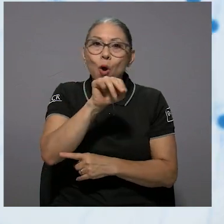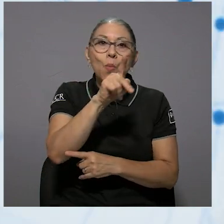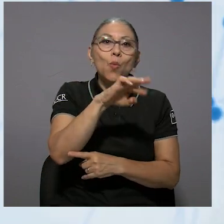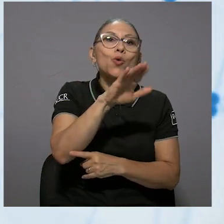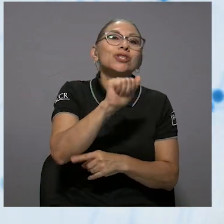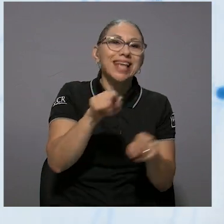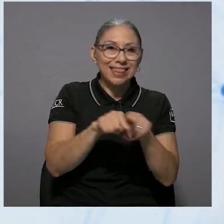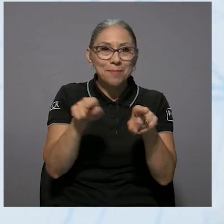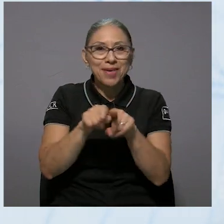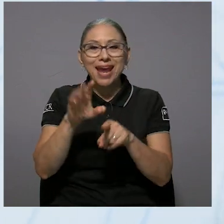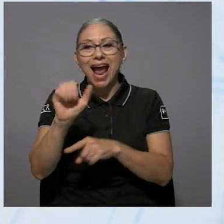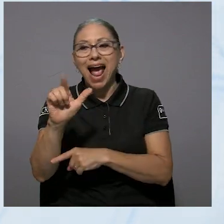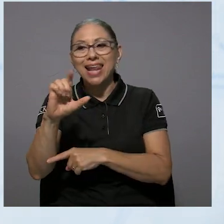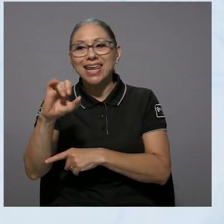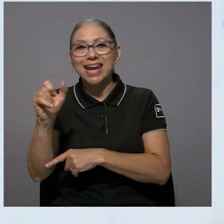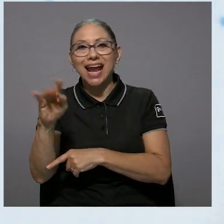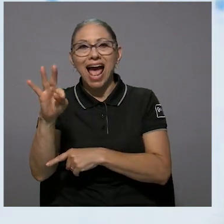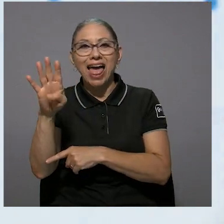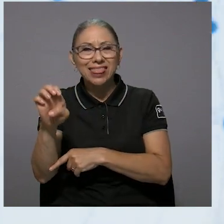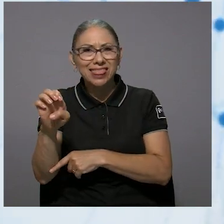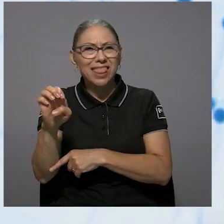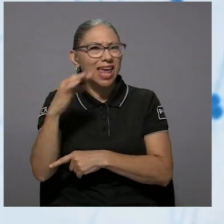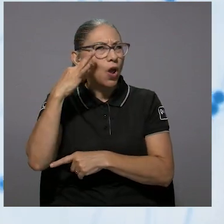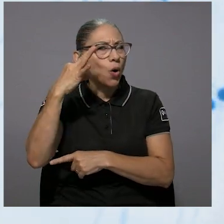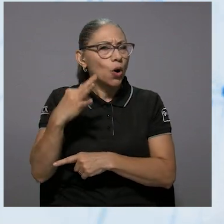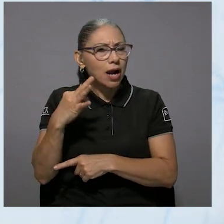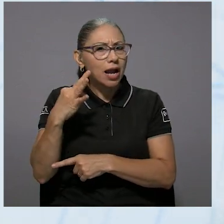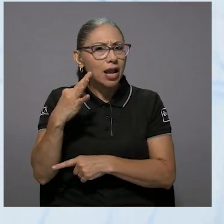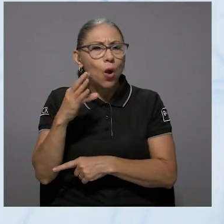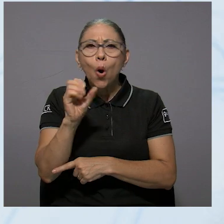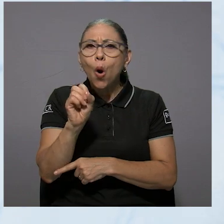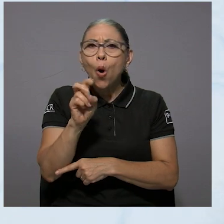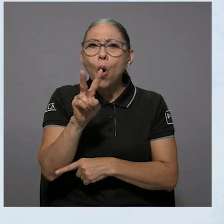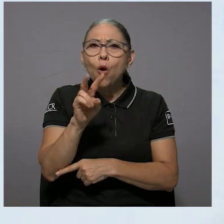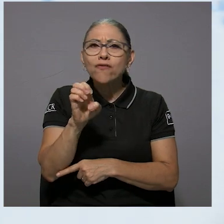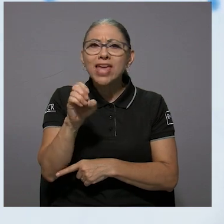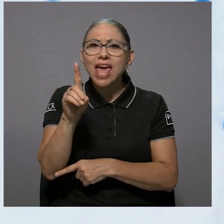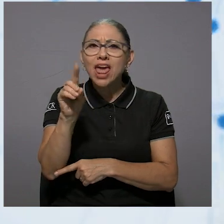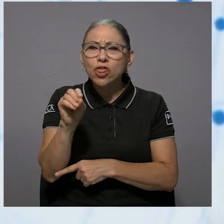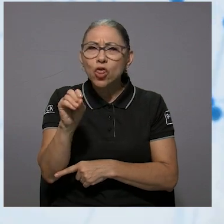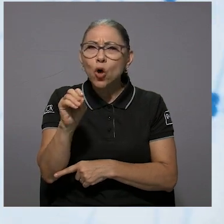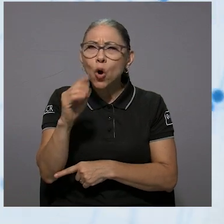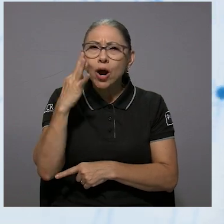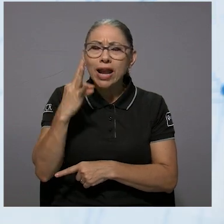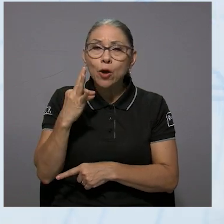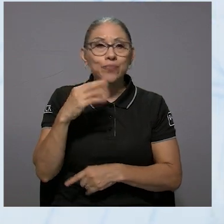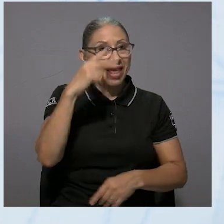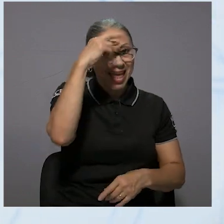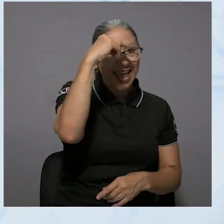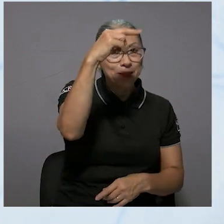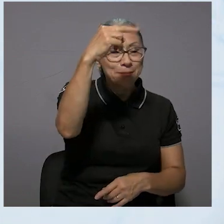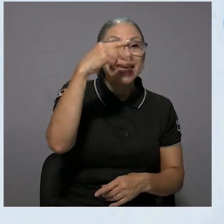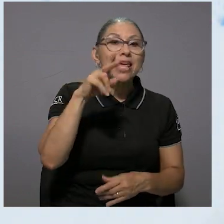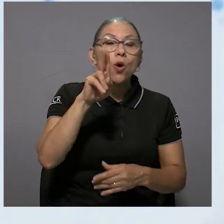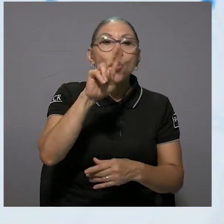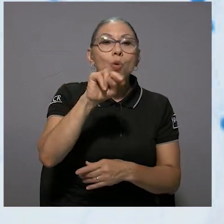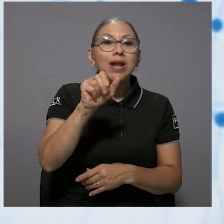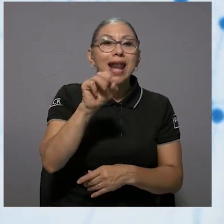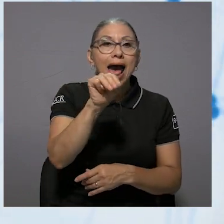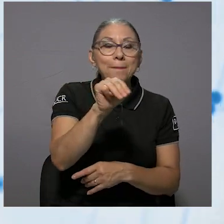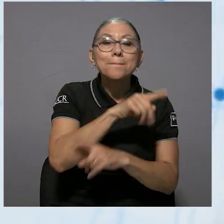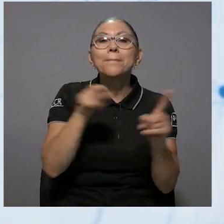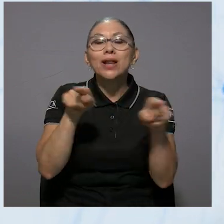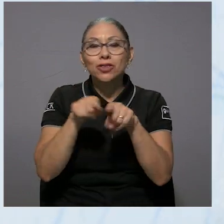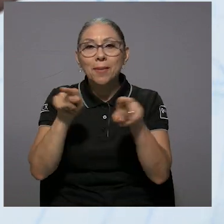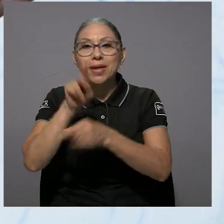Murcia, Alicante, o creo que es Oviedo, si no recuerdo mal. En México está presente la UNAM,